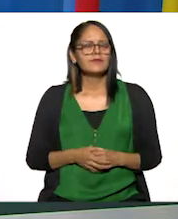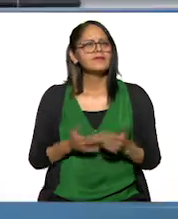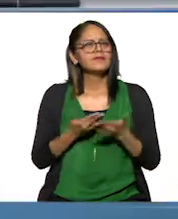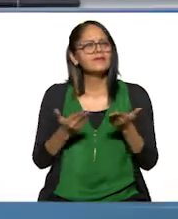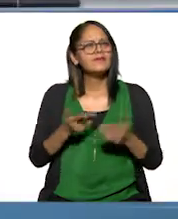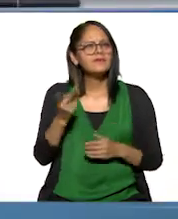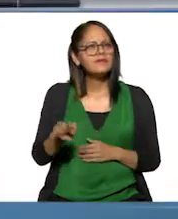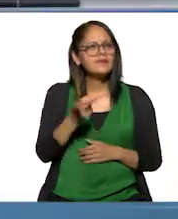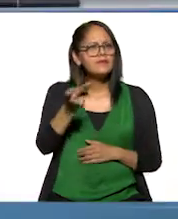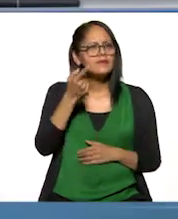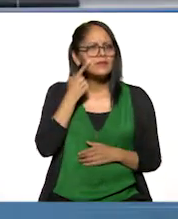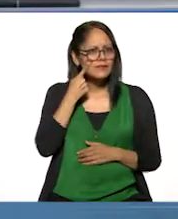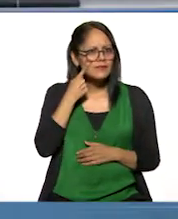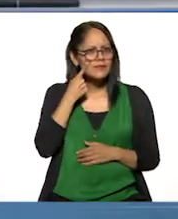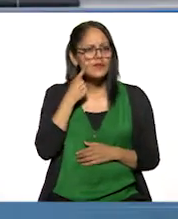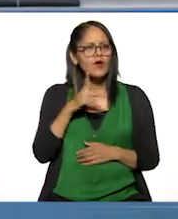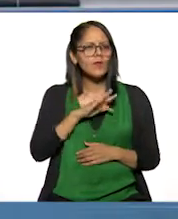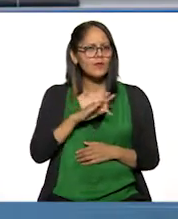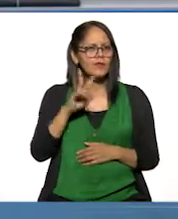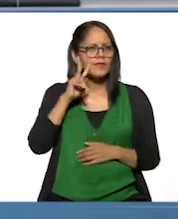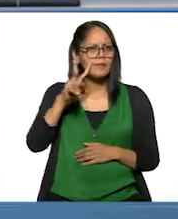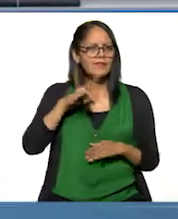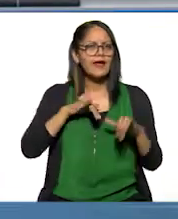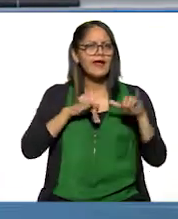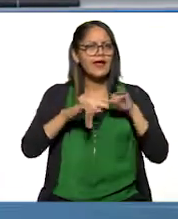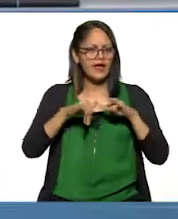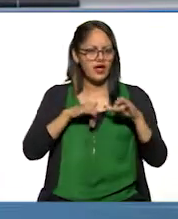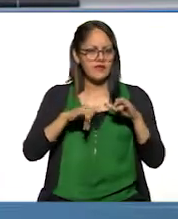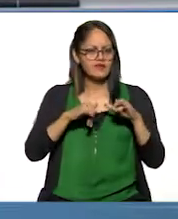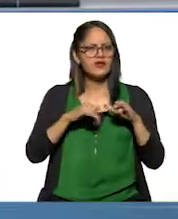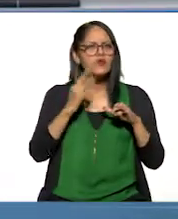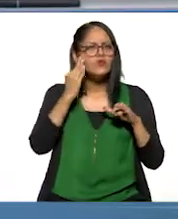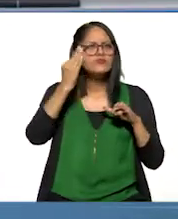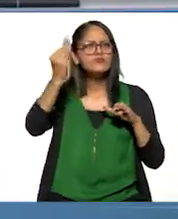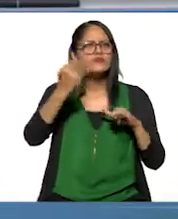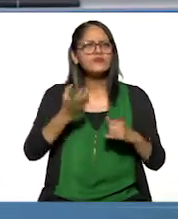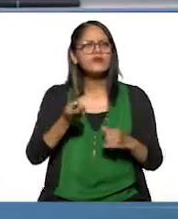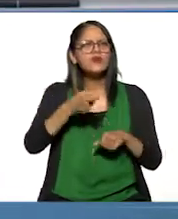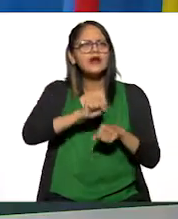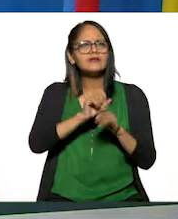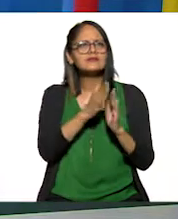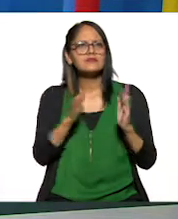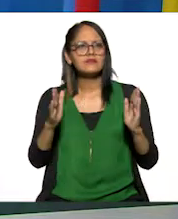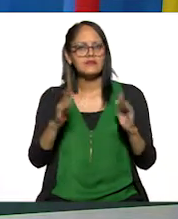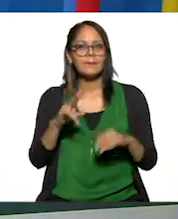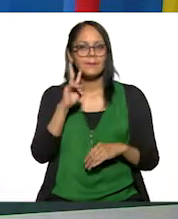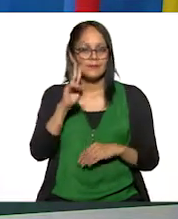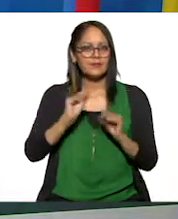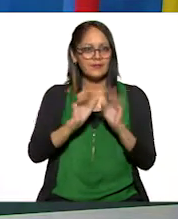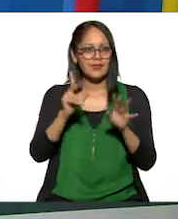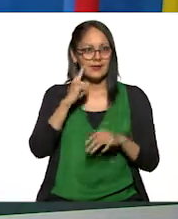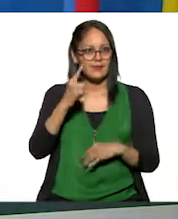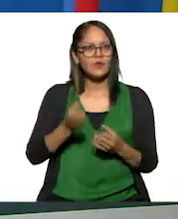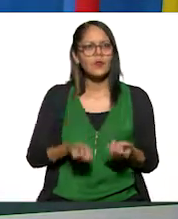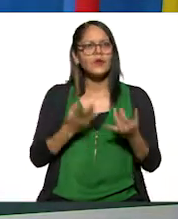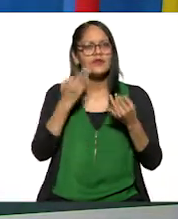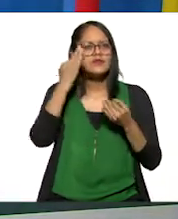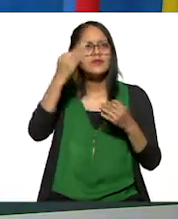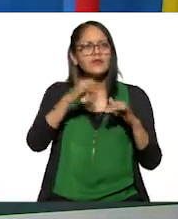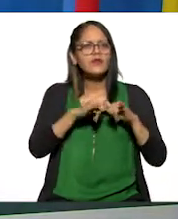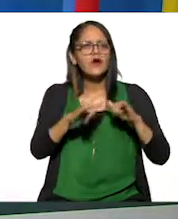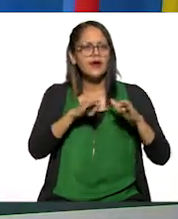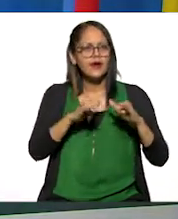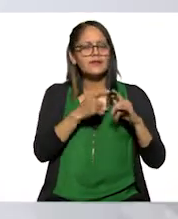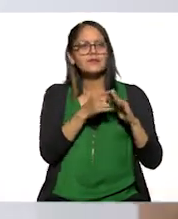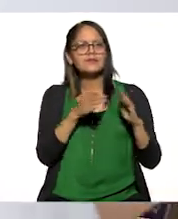profe, ¿podemos ver cuánto tiempo tenemos de geografía a la semana? Claro, vamos a ver aquí cuánto tiempo tenemos de geografía a la